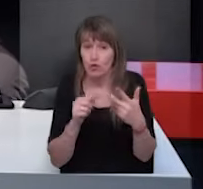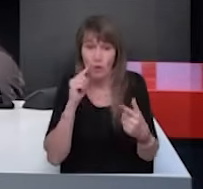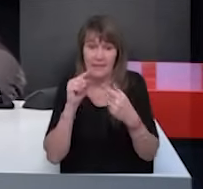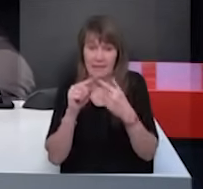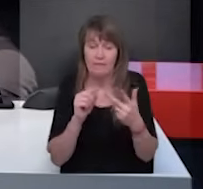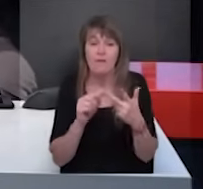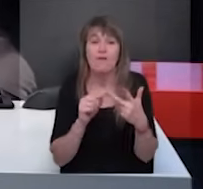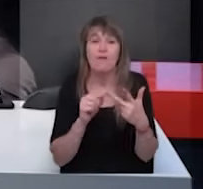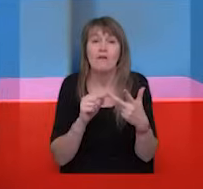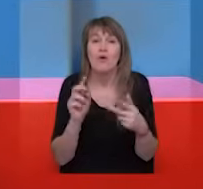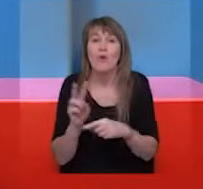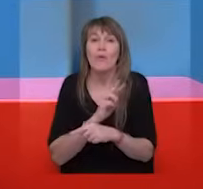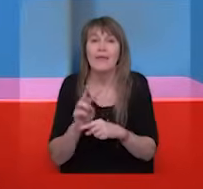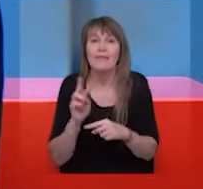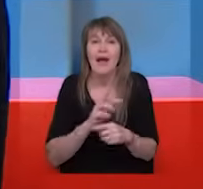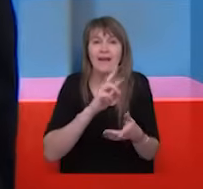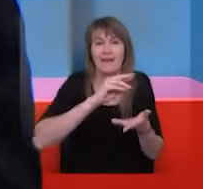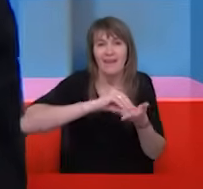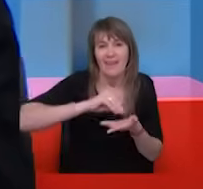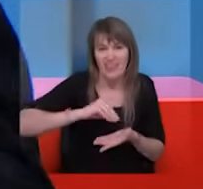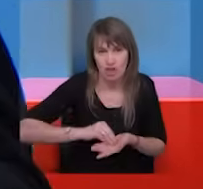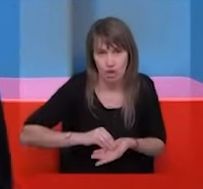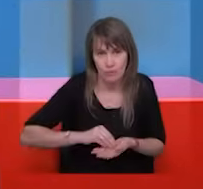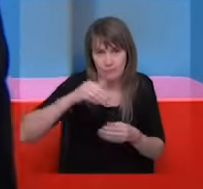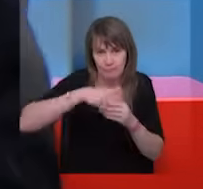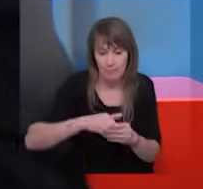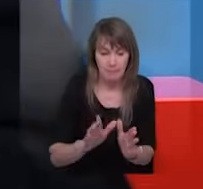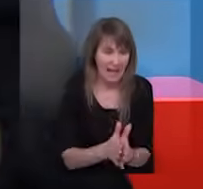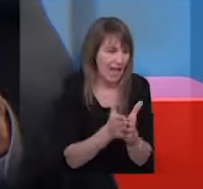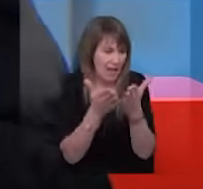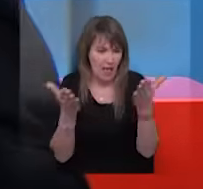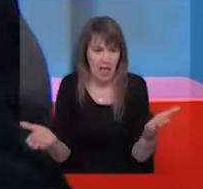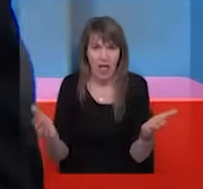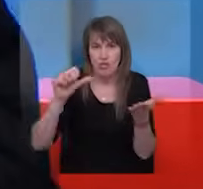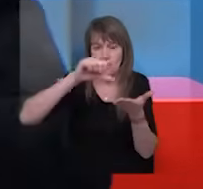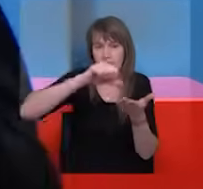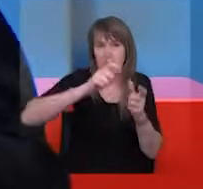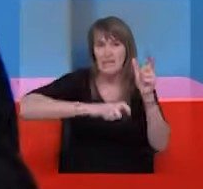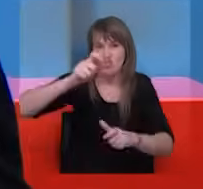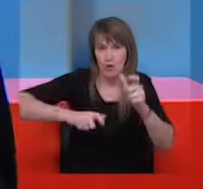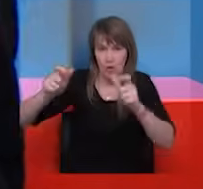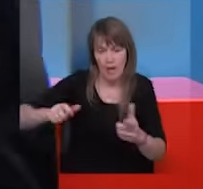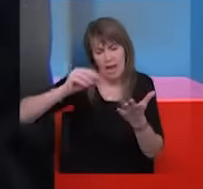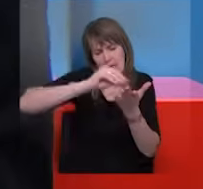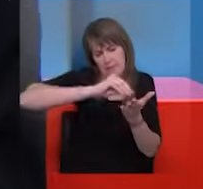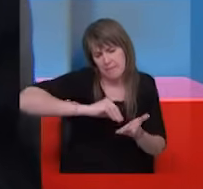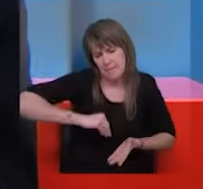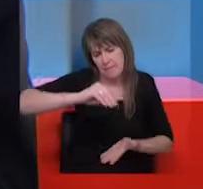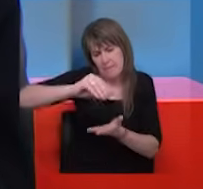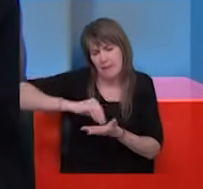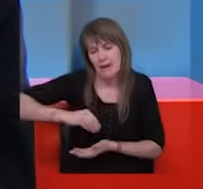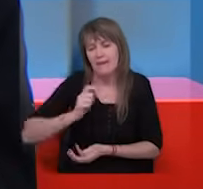cuidar el registro Cívico nacional que es el padrón electoral el segundo padrón O la segunda base de datos más grande del